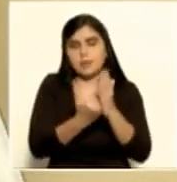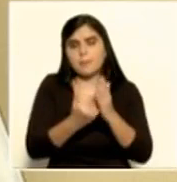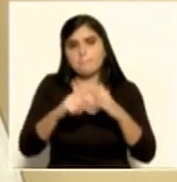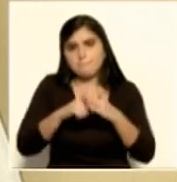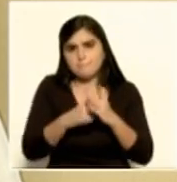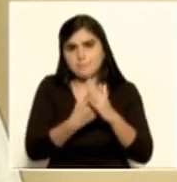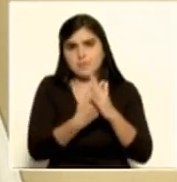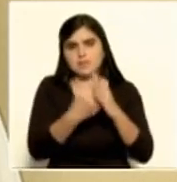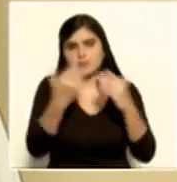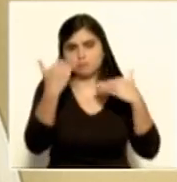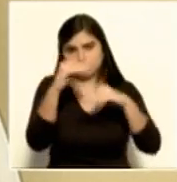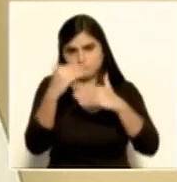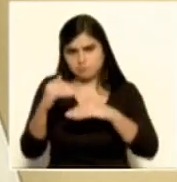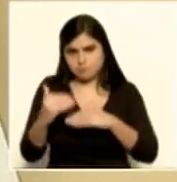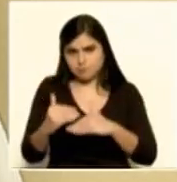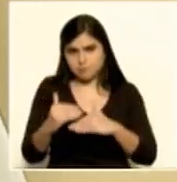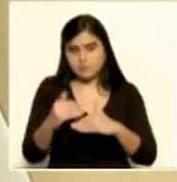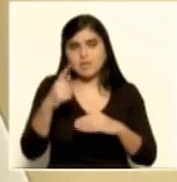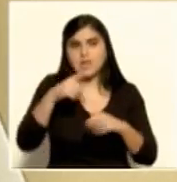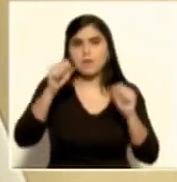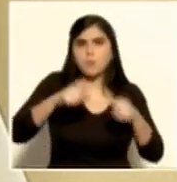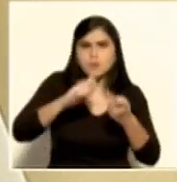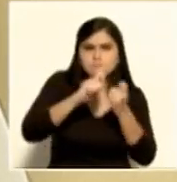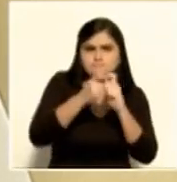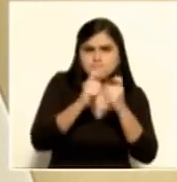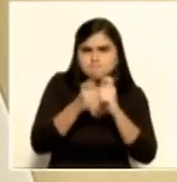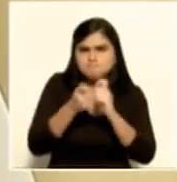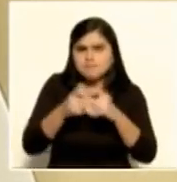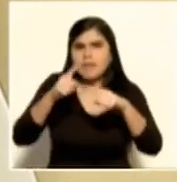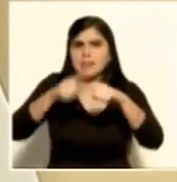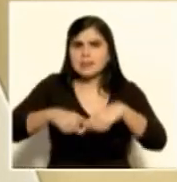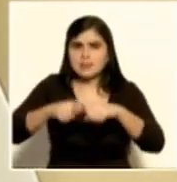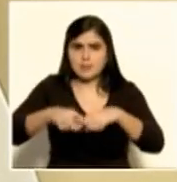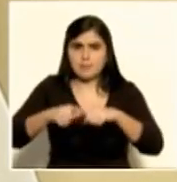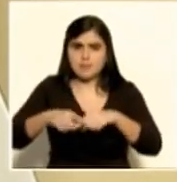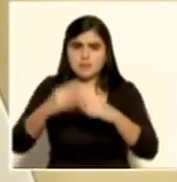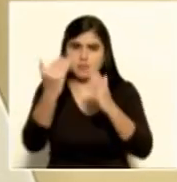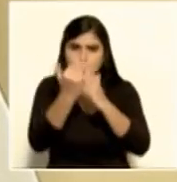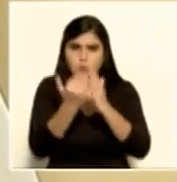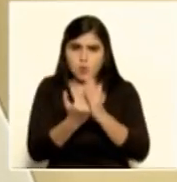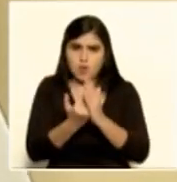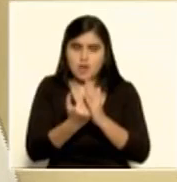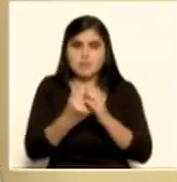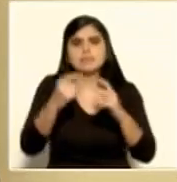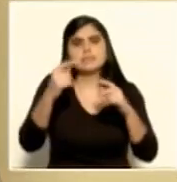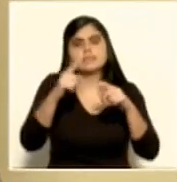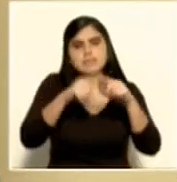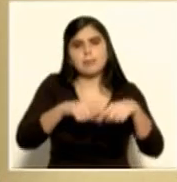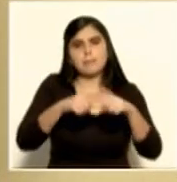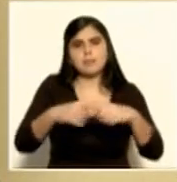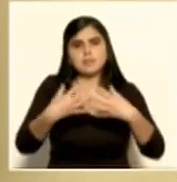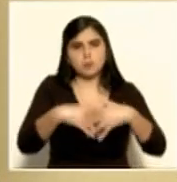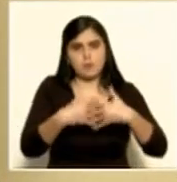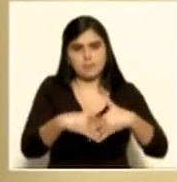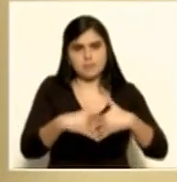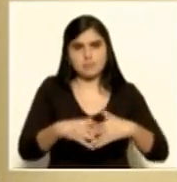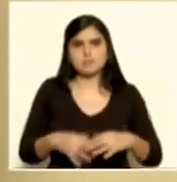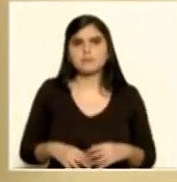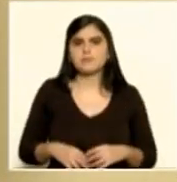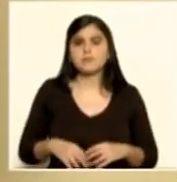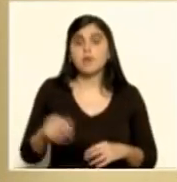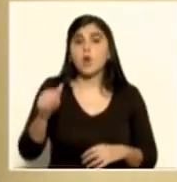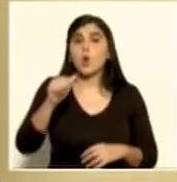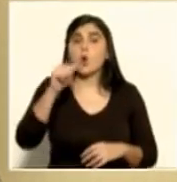puedan anticipar los ajustes que deban hacer según el giro de negocios al que se pertenezca. Otro punto fundamental en el